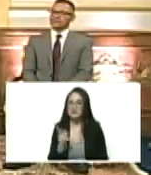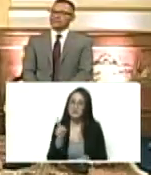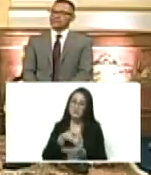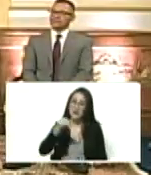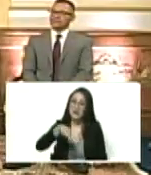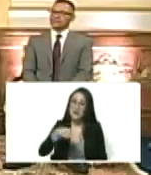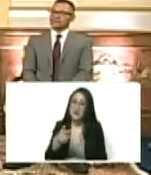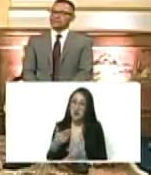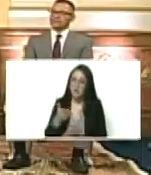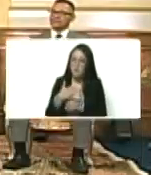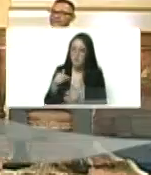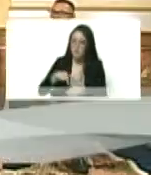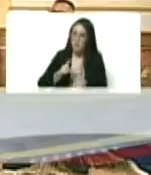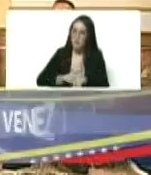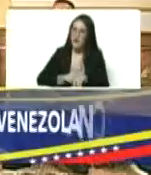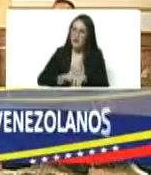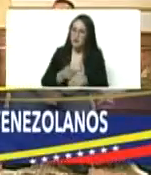momento con ustedes,